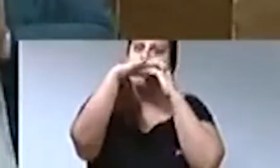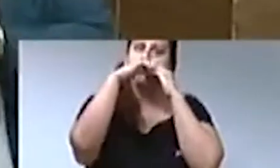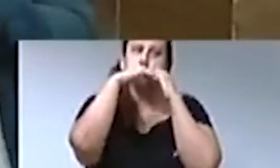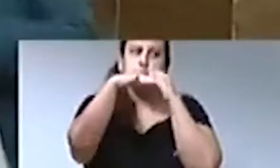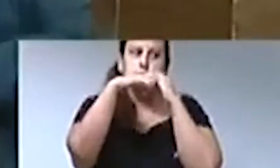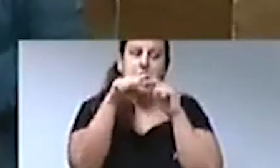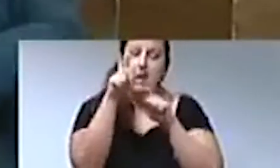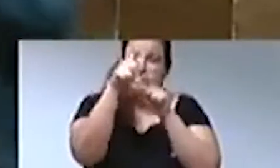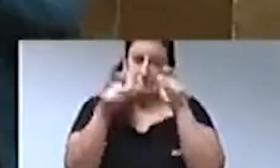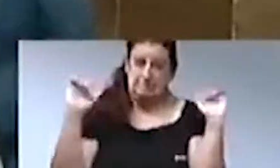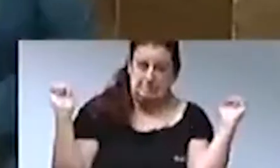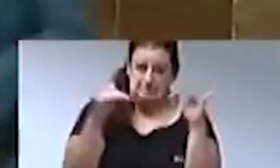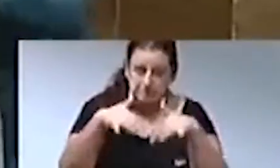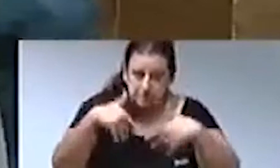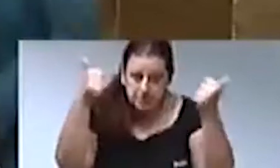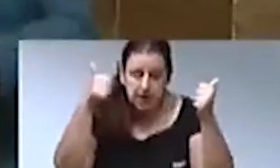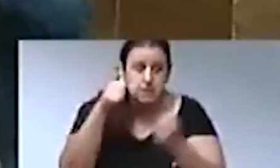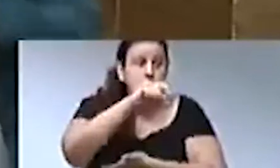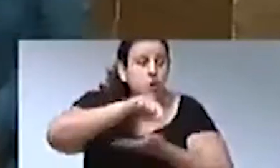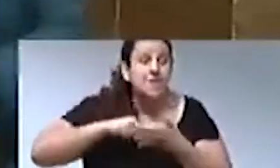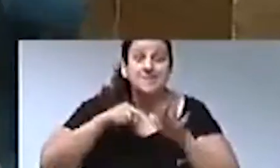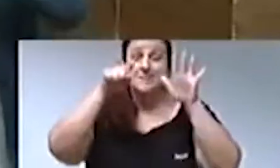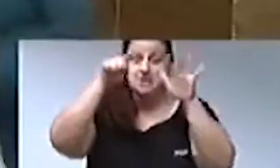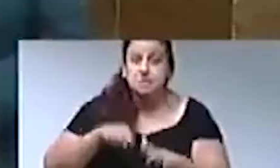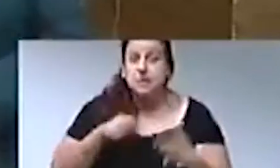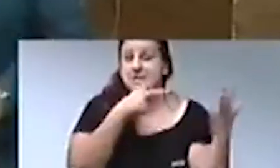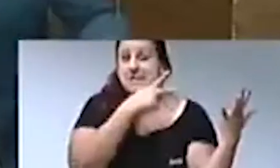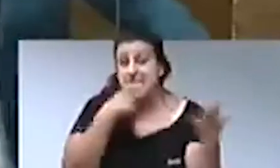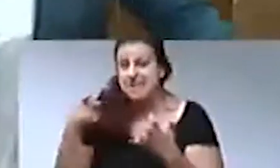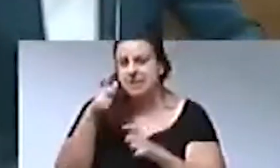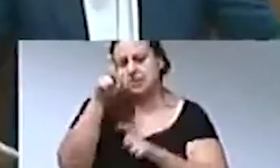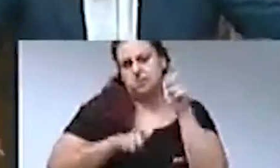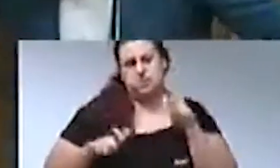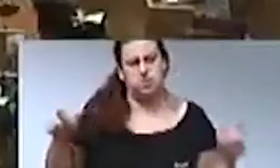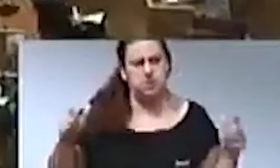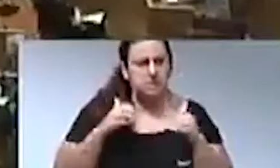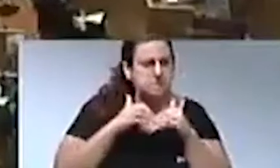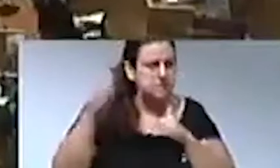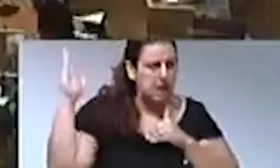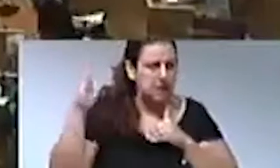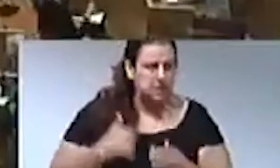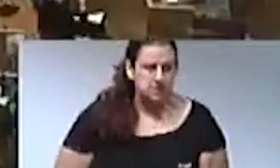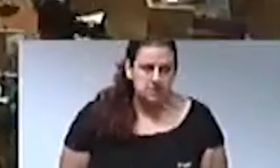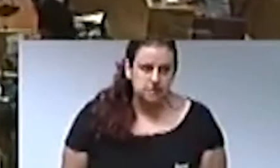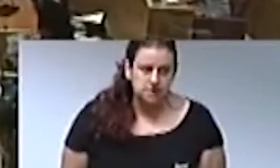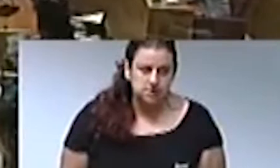donde tenemos mayor población, más de 6.600 personas. No miento.